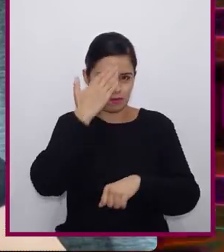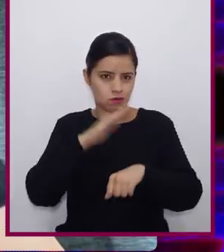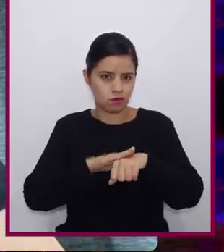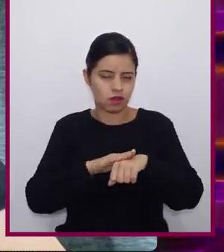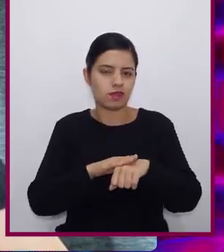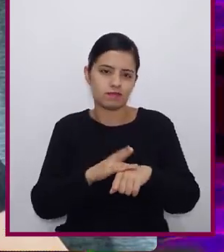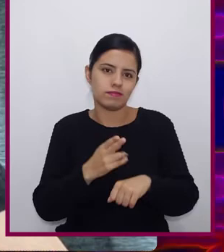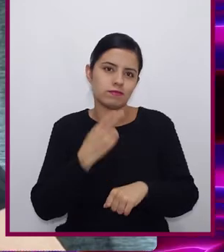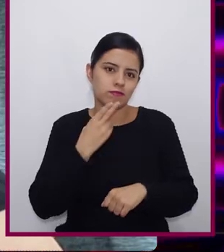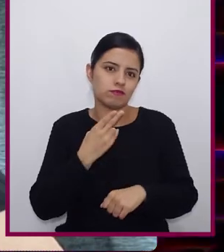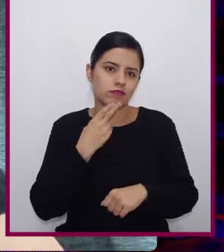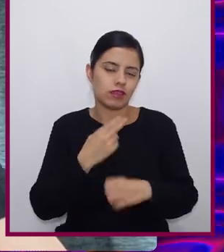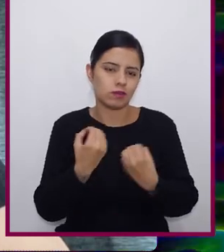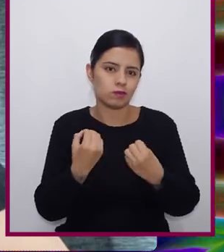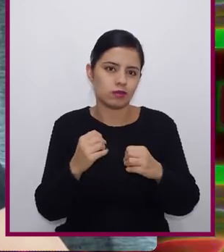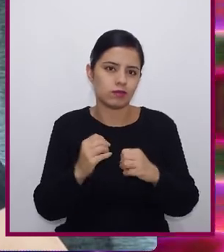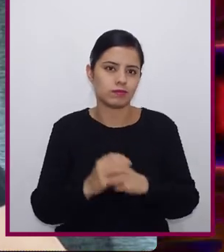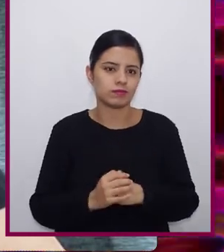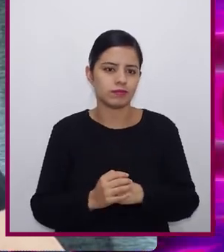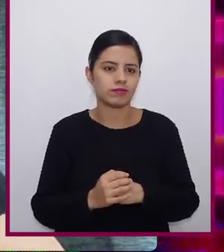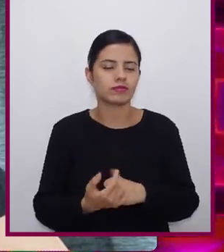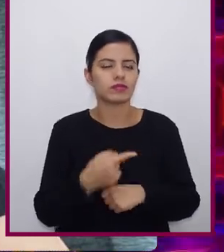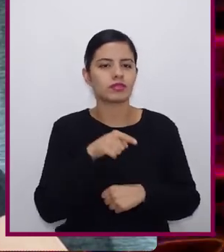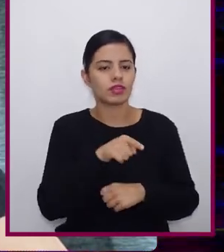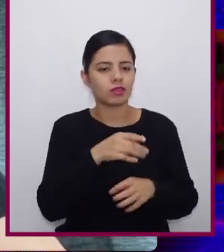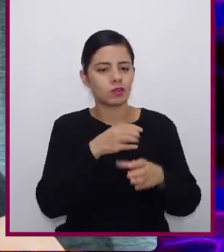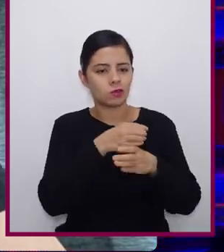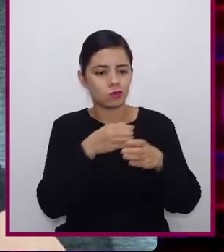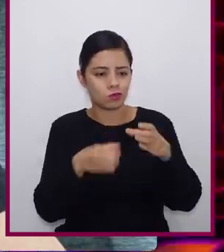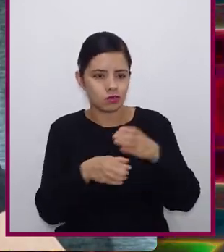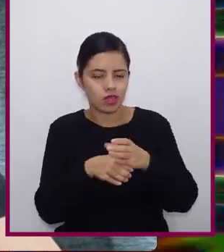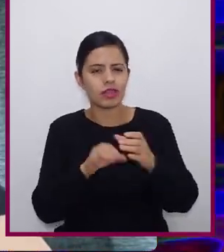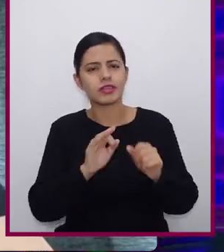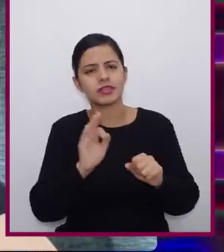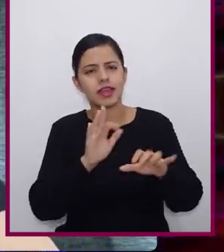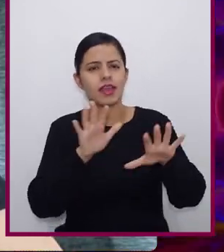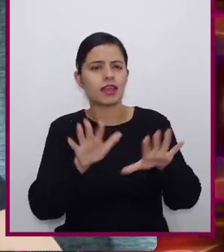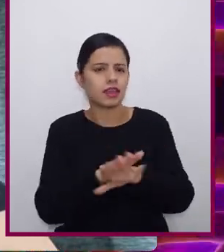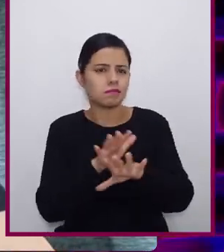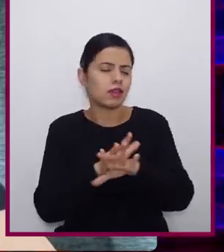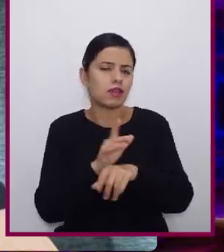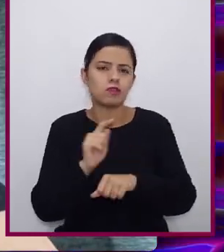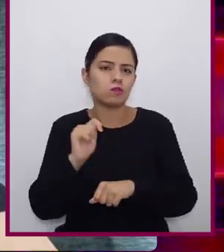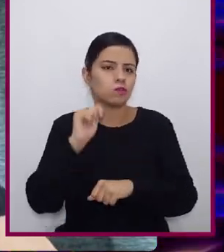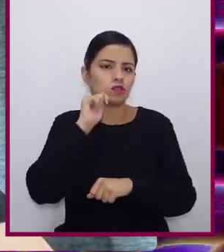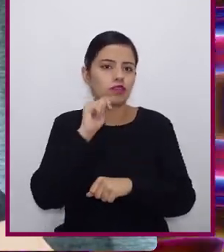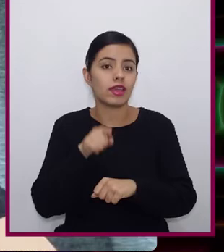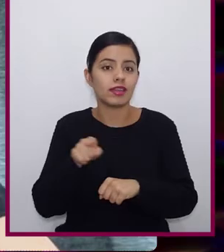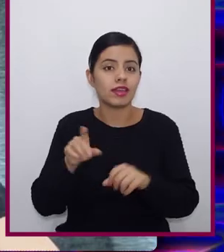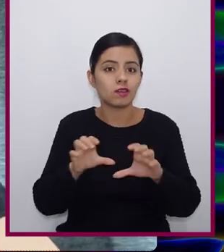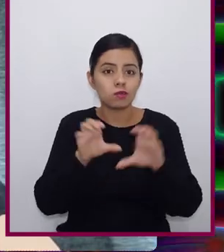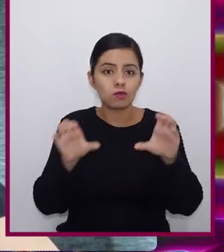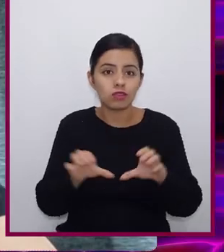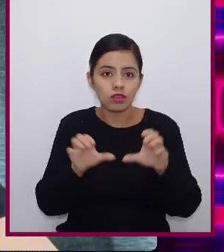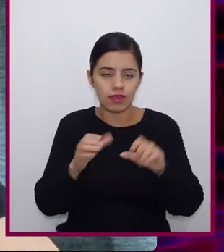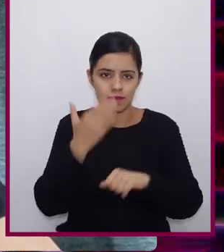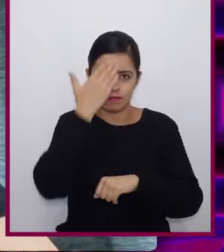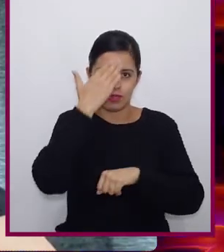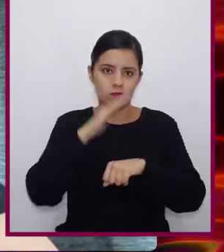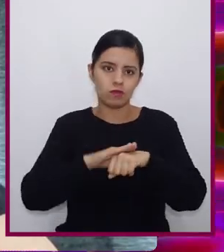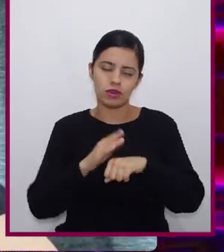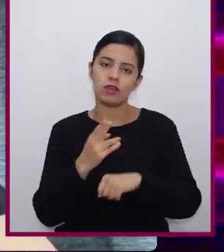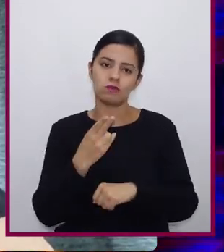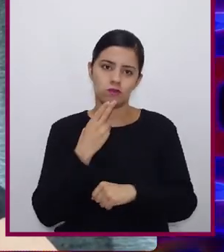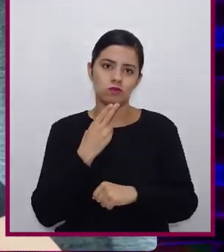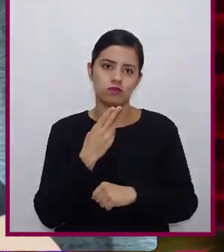mientras el objeto esté en un estado o en otro, se está ocupando espacio de memoria en la computadora, en el